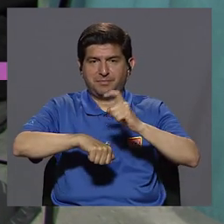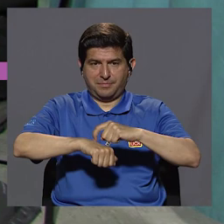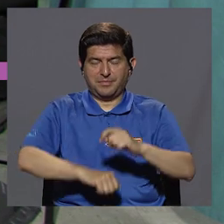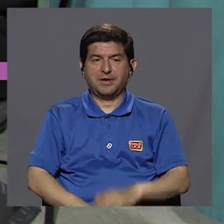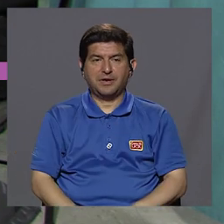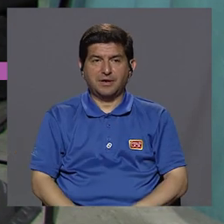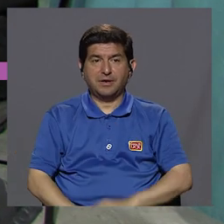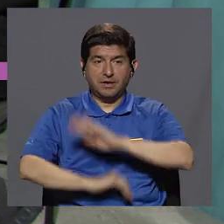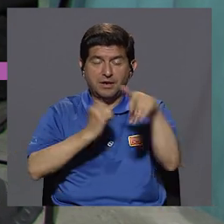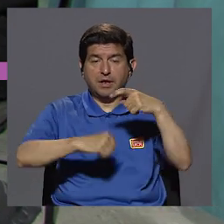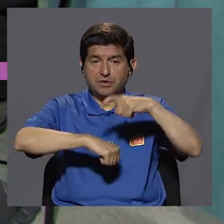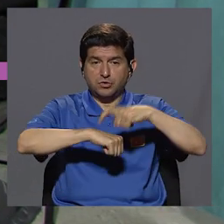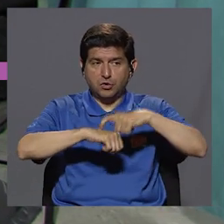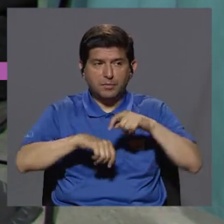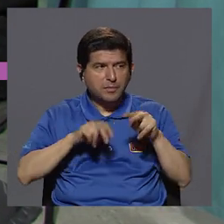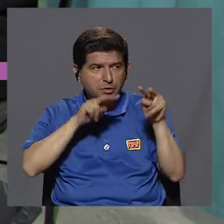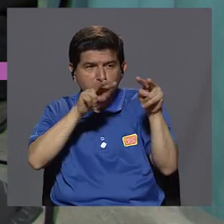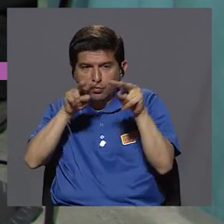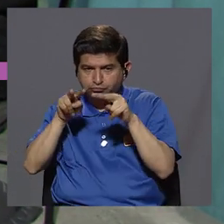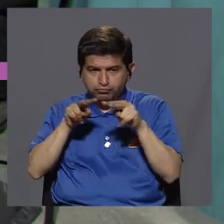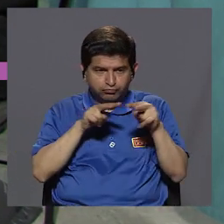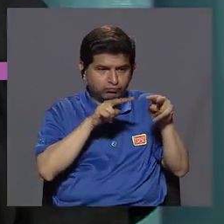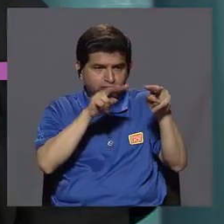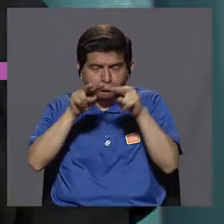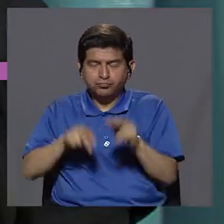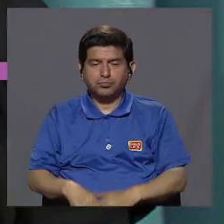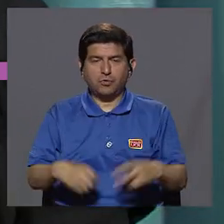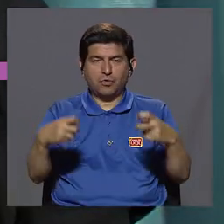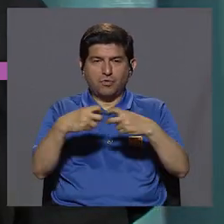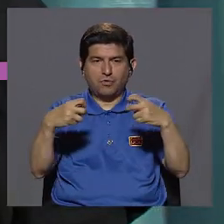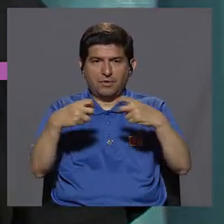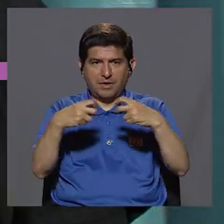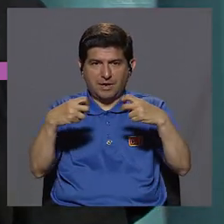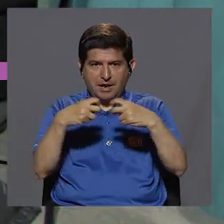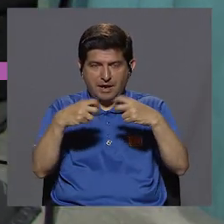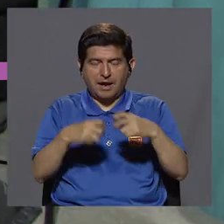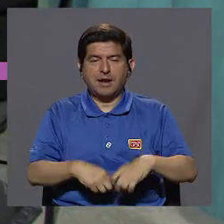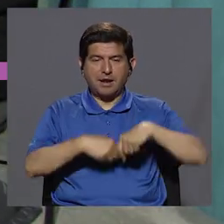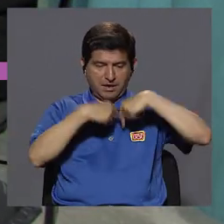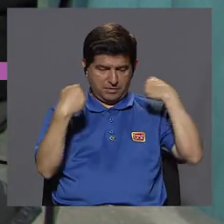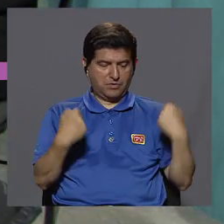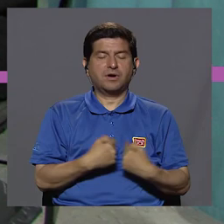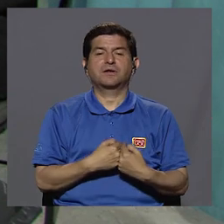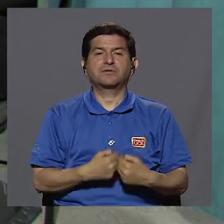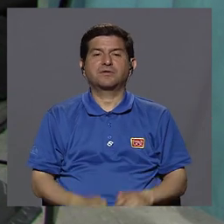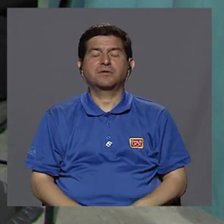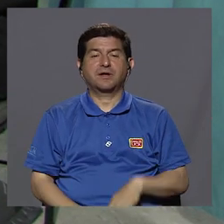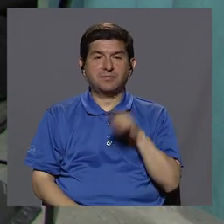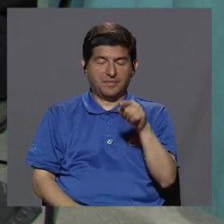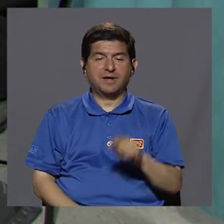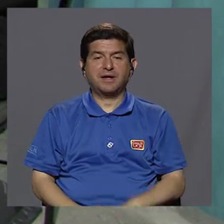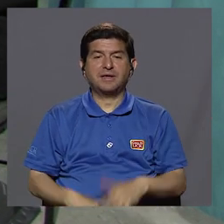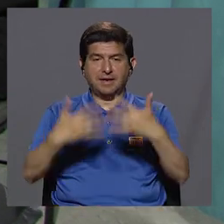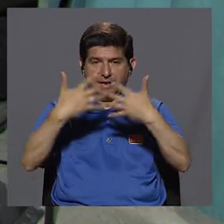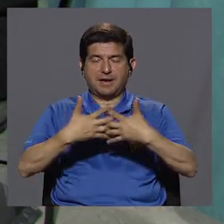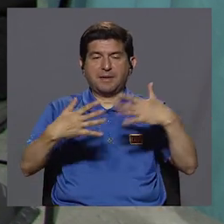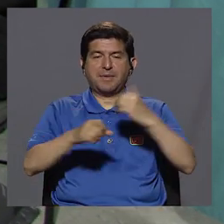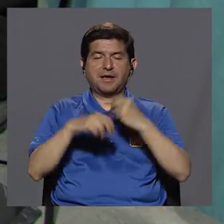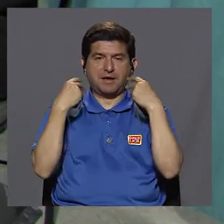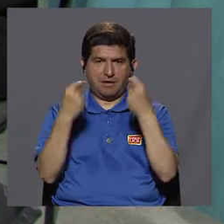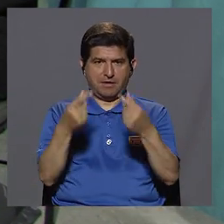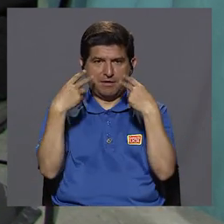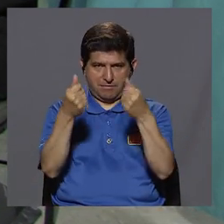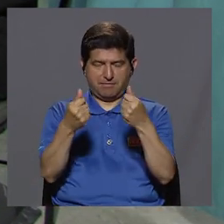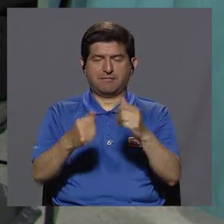y que en todo momento a estar monitas monitorizado con electrocardiograma de 12 derivaciones automáticamente lo haciendo digamos la maqueta esta